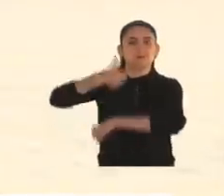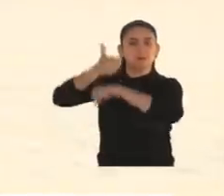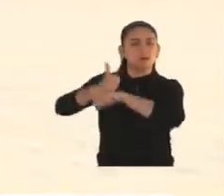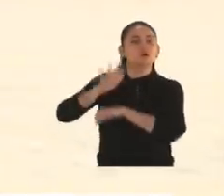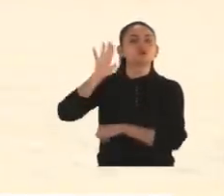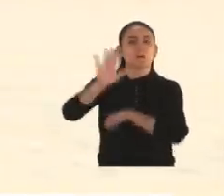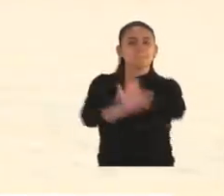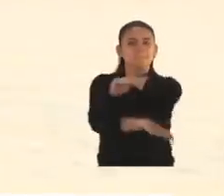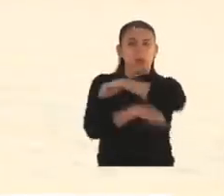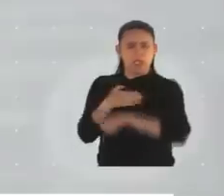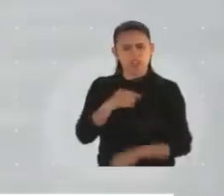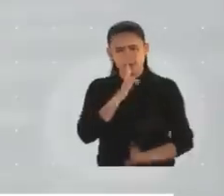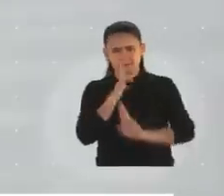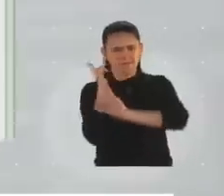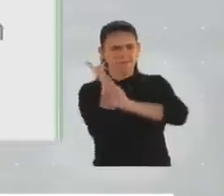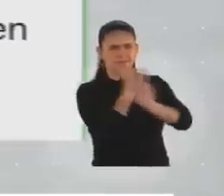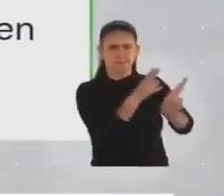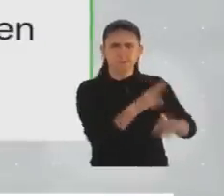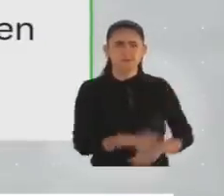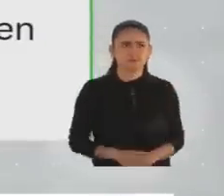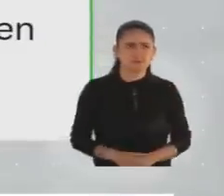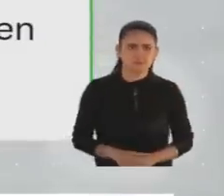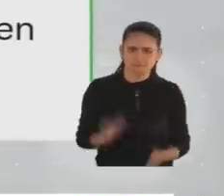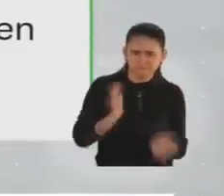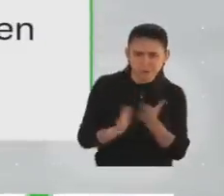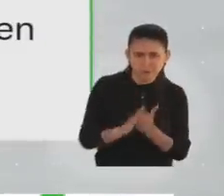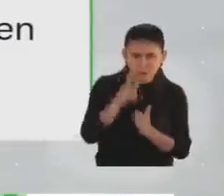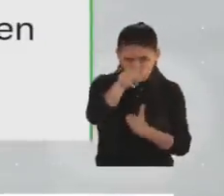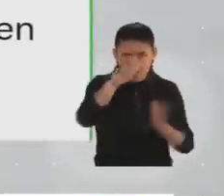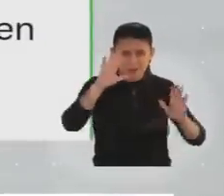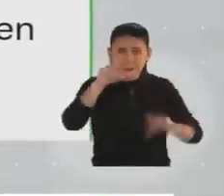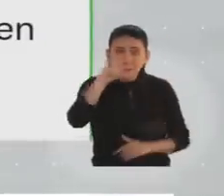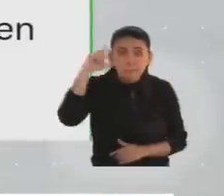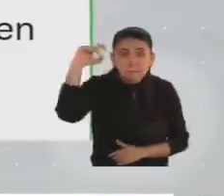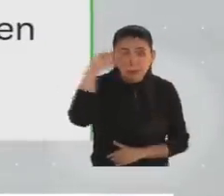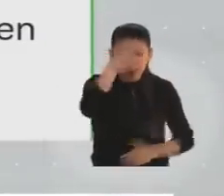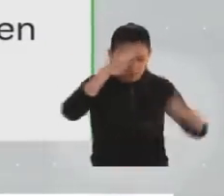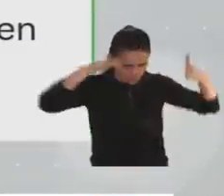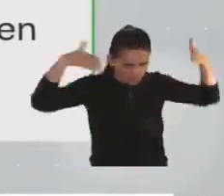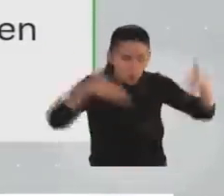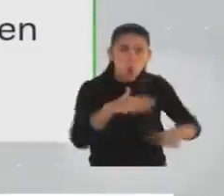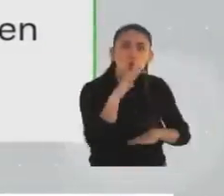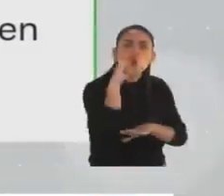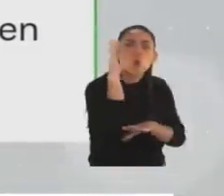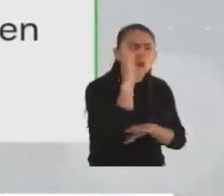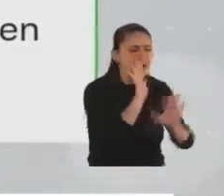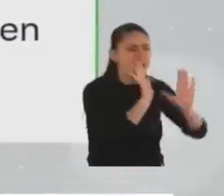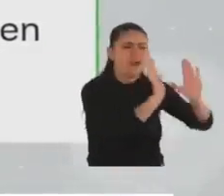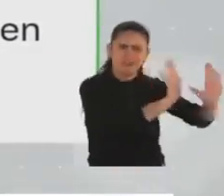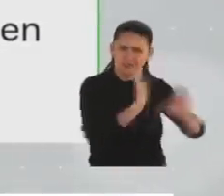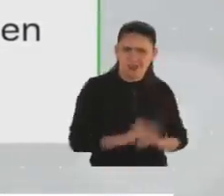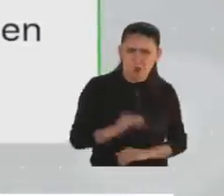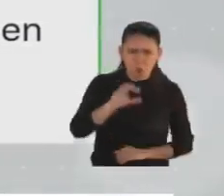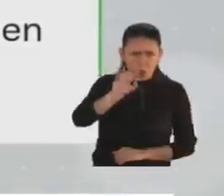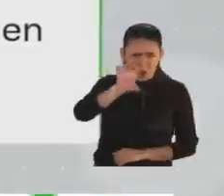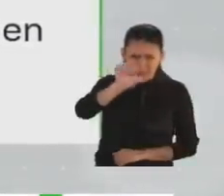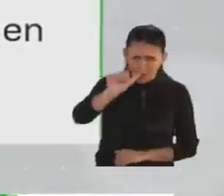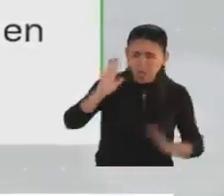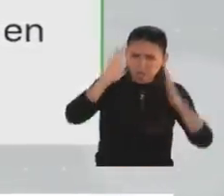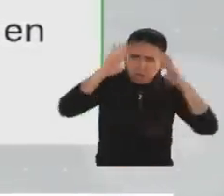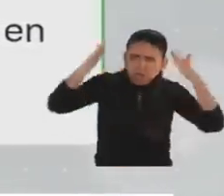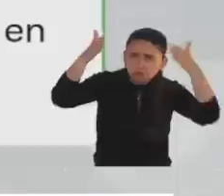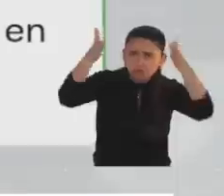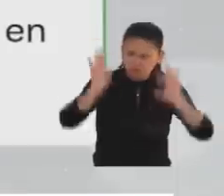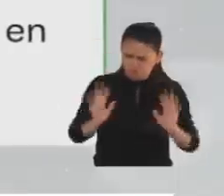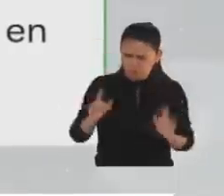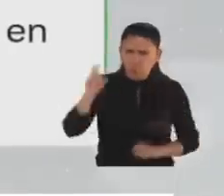Alberto Tarola, respondió: ocúpese de sus asuntos, señor Gustavo Petro. Consejo Permanente de la OEA también podría